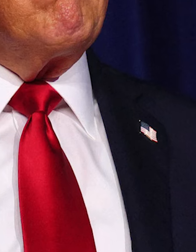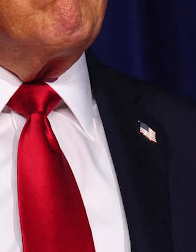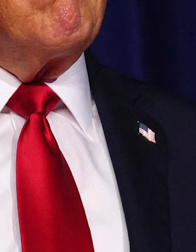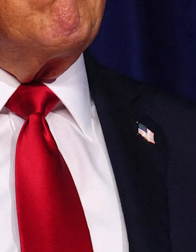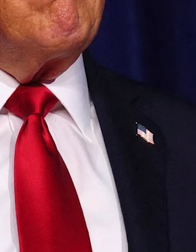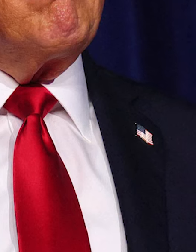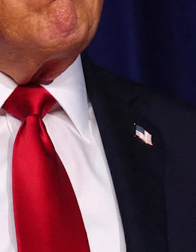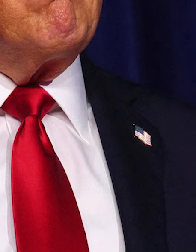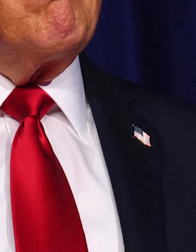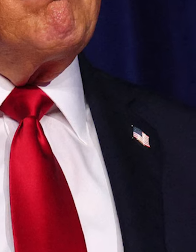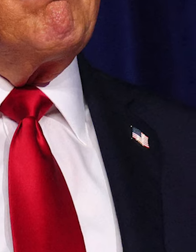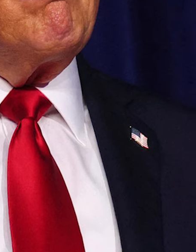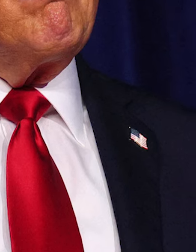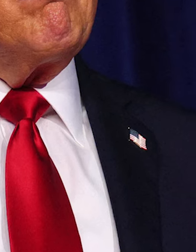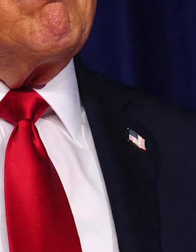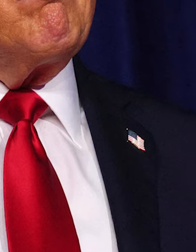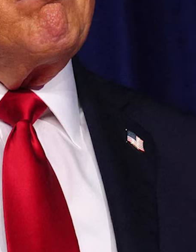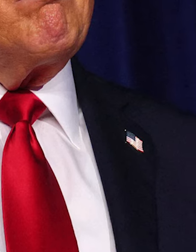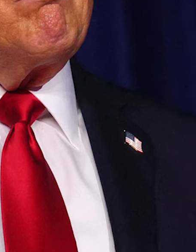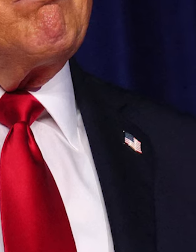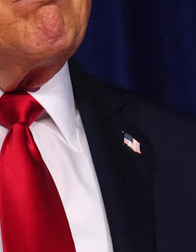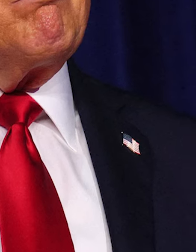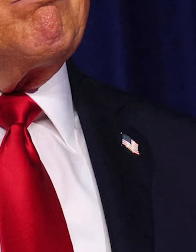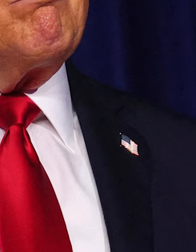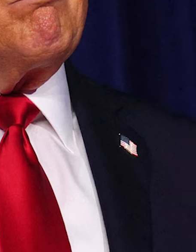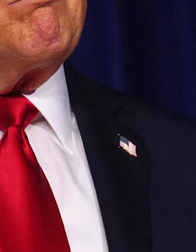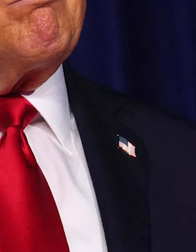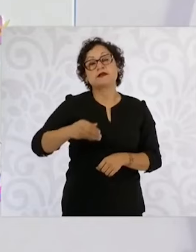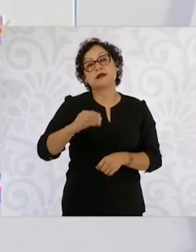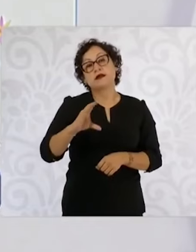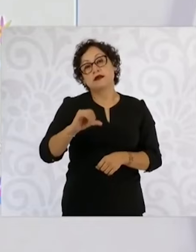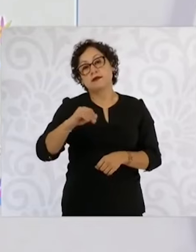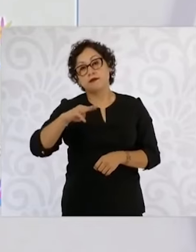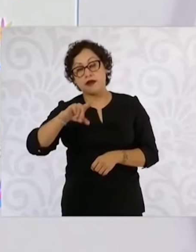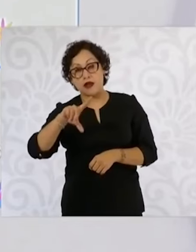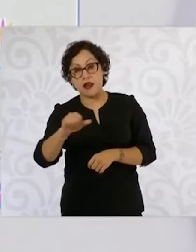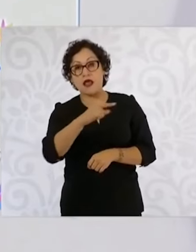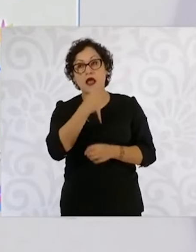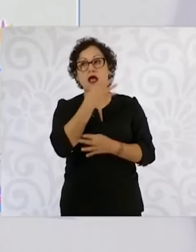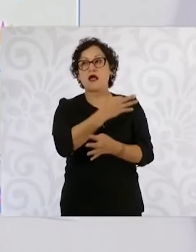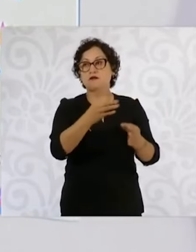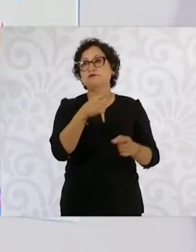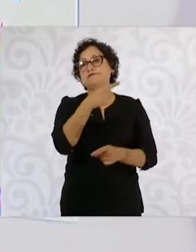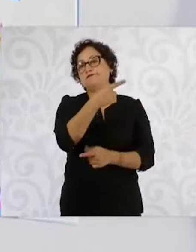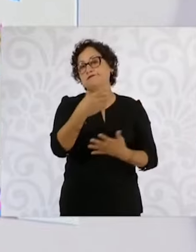prensa, informó que envió una carta formal, la cual aseguró que llegó a las manos del próximo presidente de